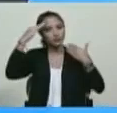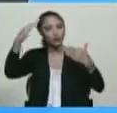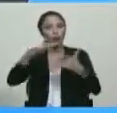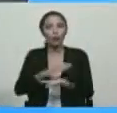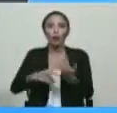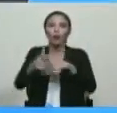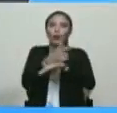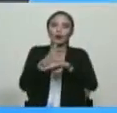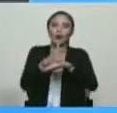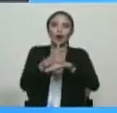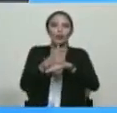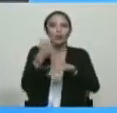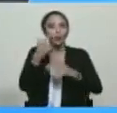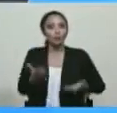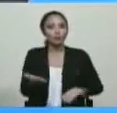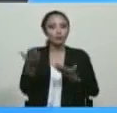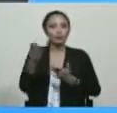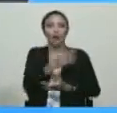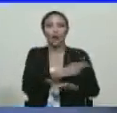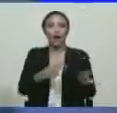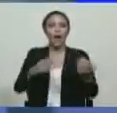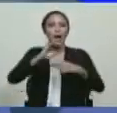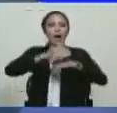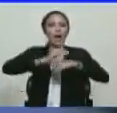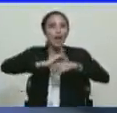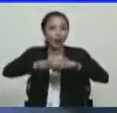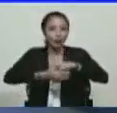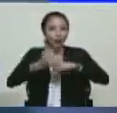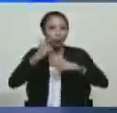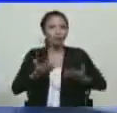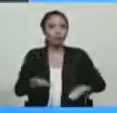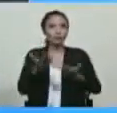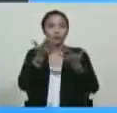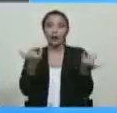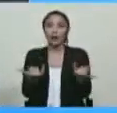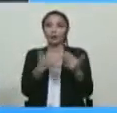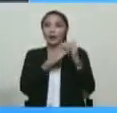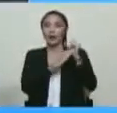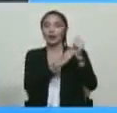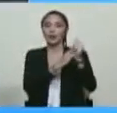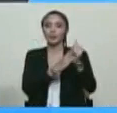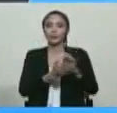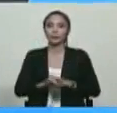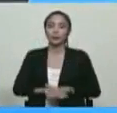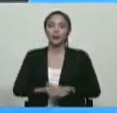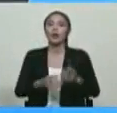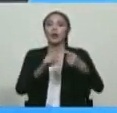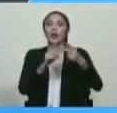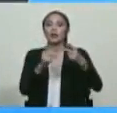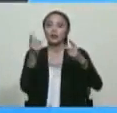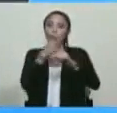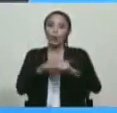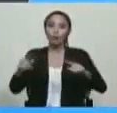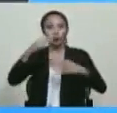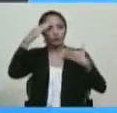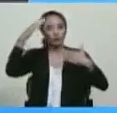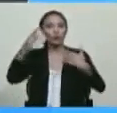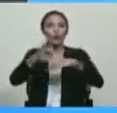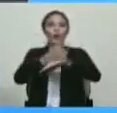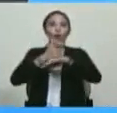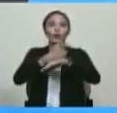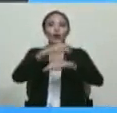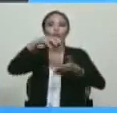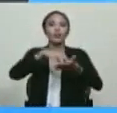nuestro joven Héctor Rodríguez, copatrocinante de esta FITVEN. Le damos también un saludo especial al gobernador del